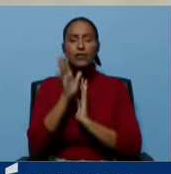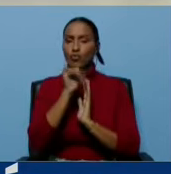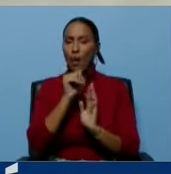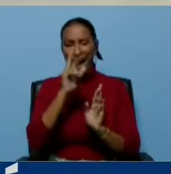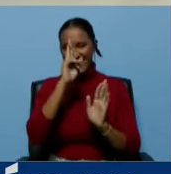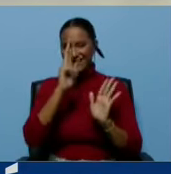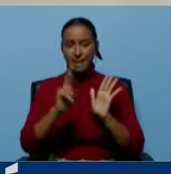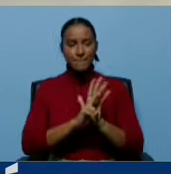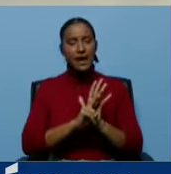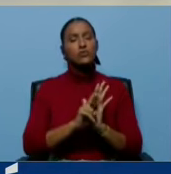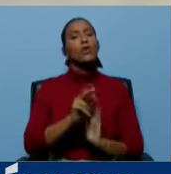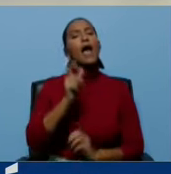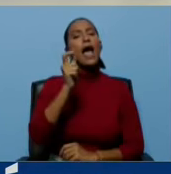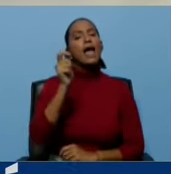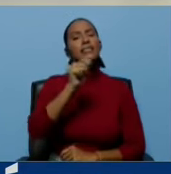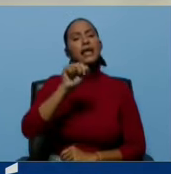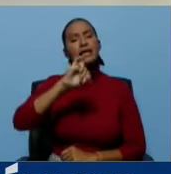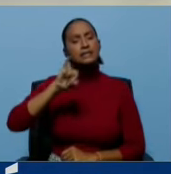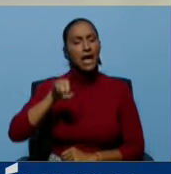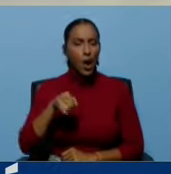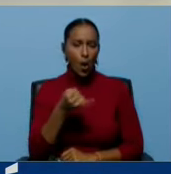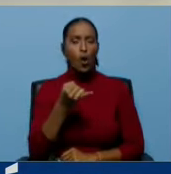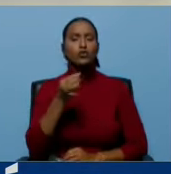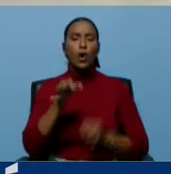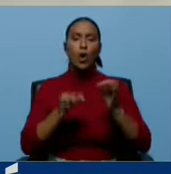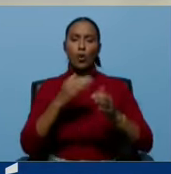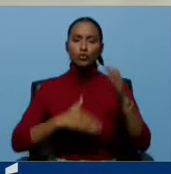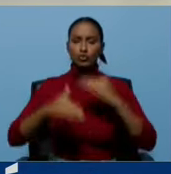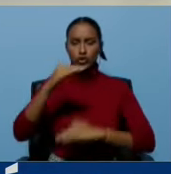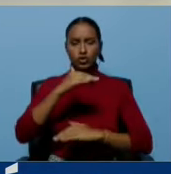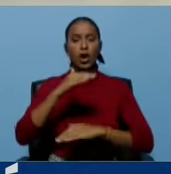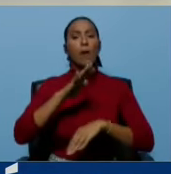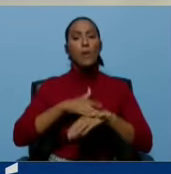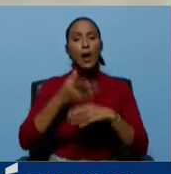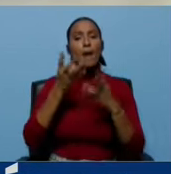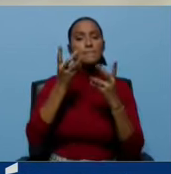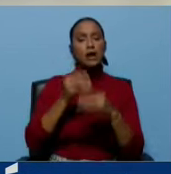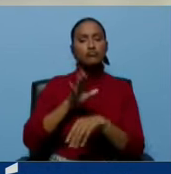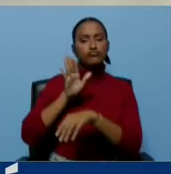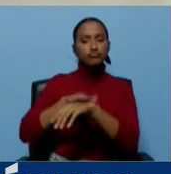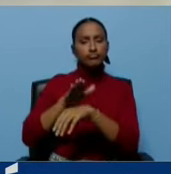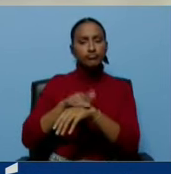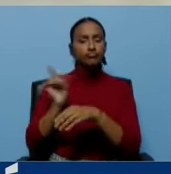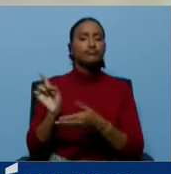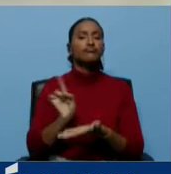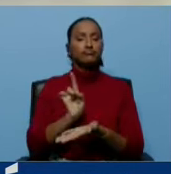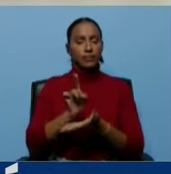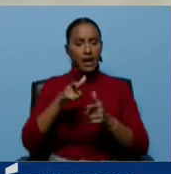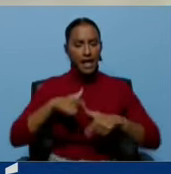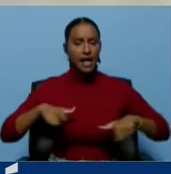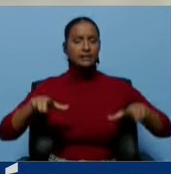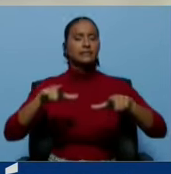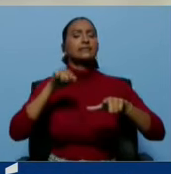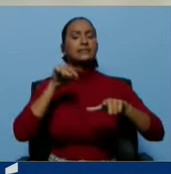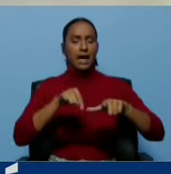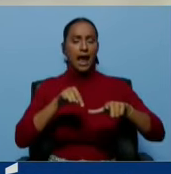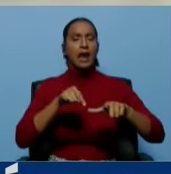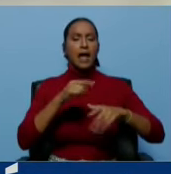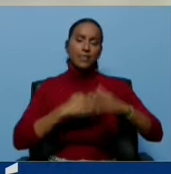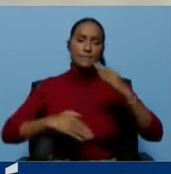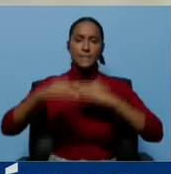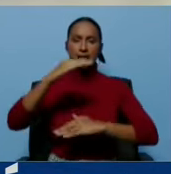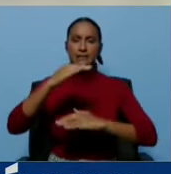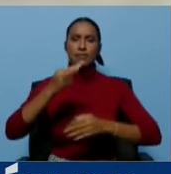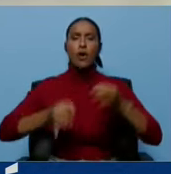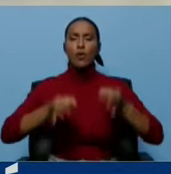al tribunal supremo de justicia por no acudir a los llamados realizados por la sala electoral del máximo